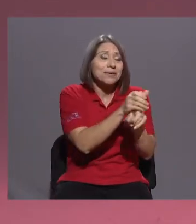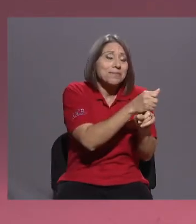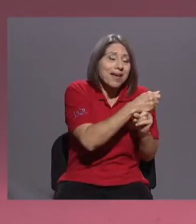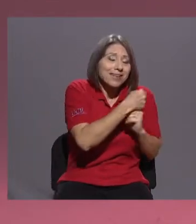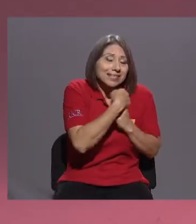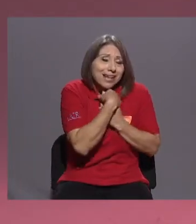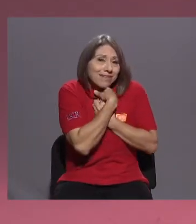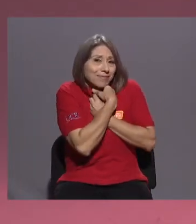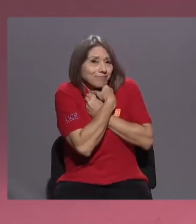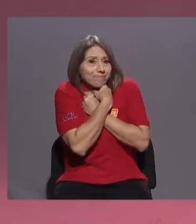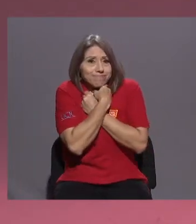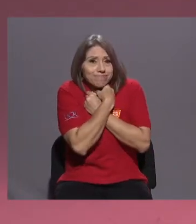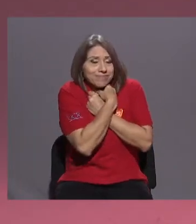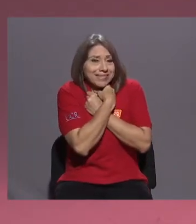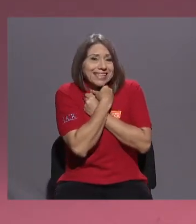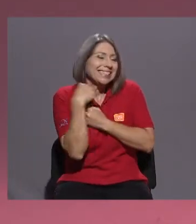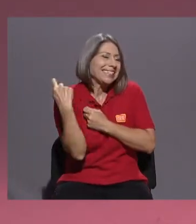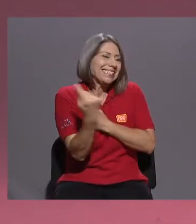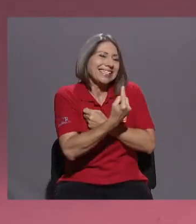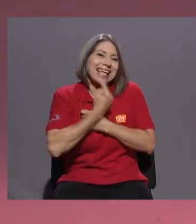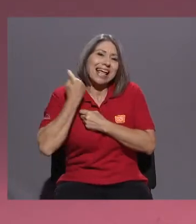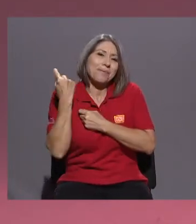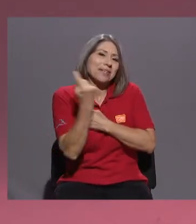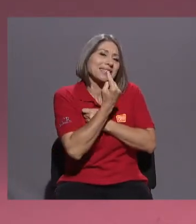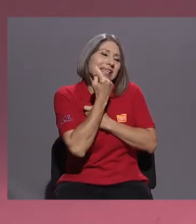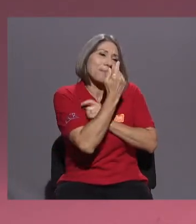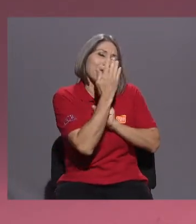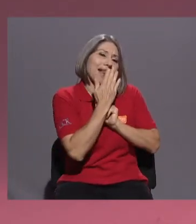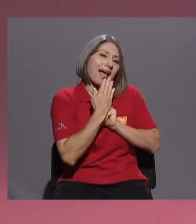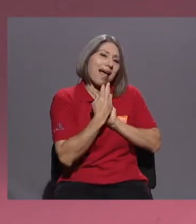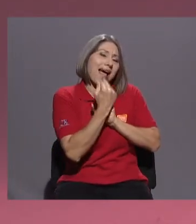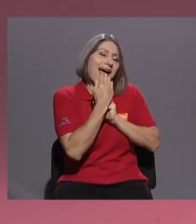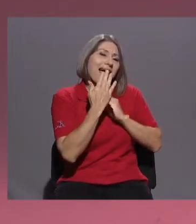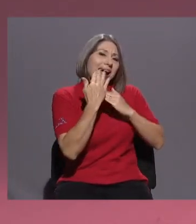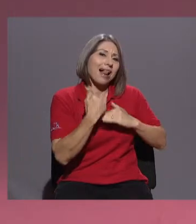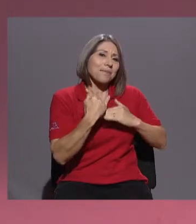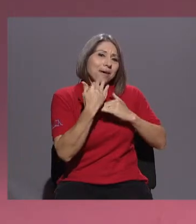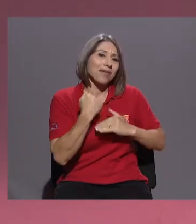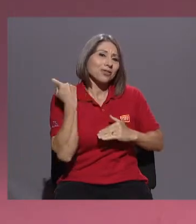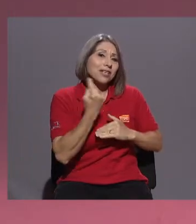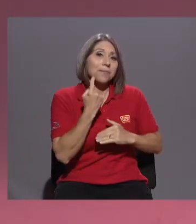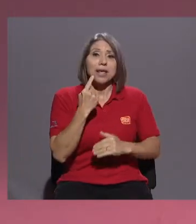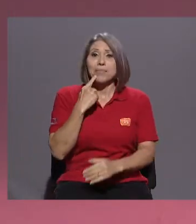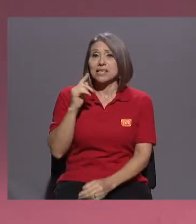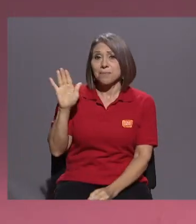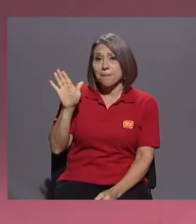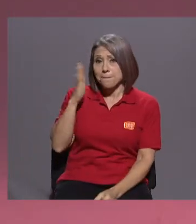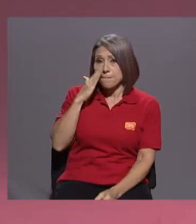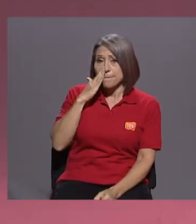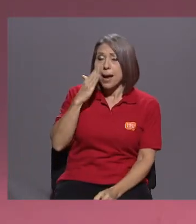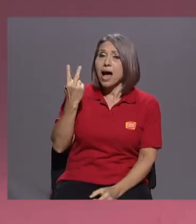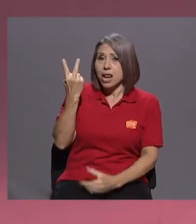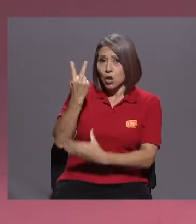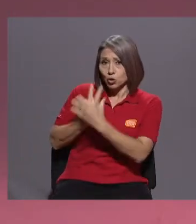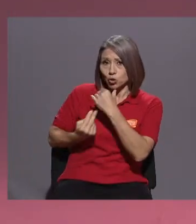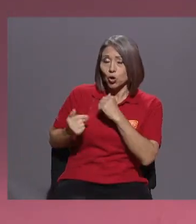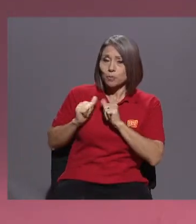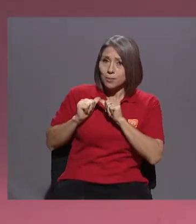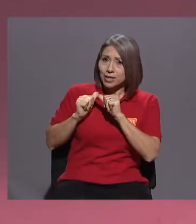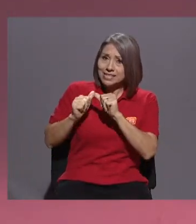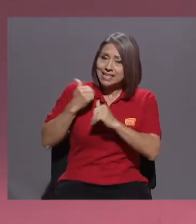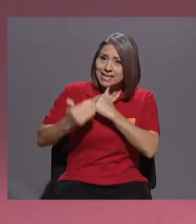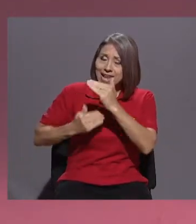Y siempre Siempre Él siempre Me ha calmado Siempre Y me dice Má Los dos vamos A seguir adelante